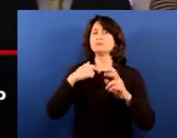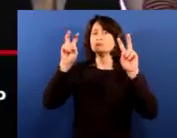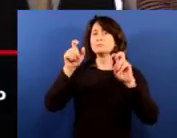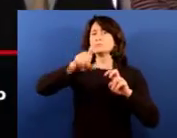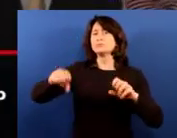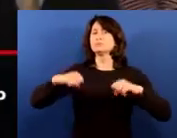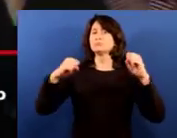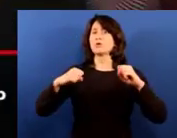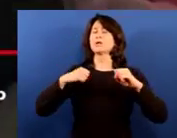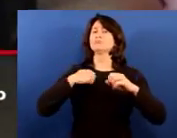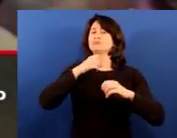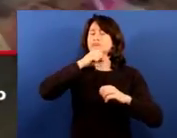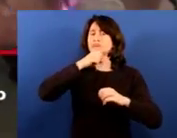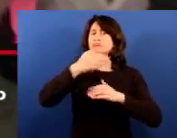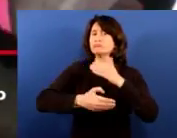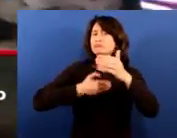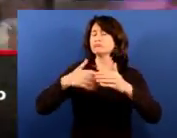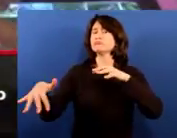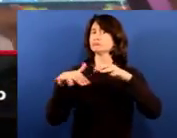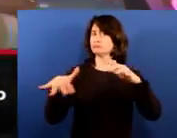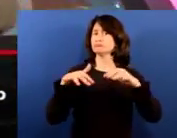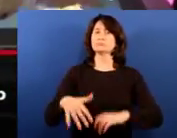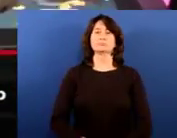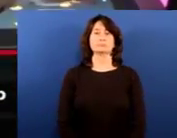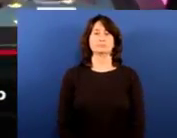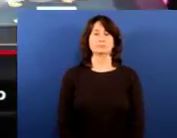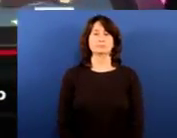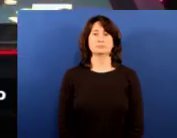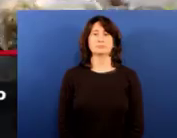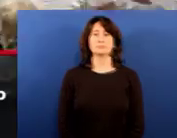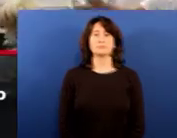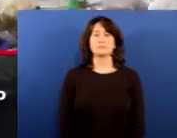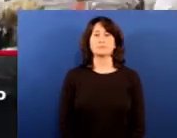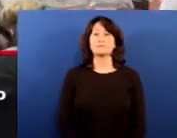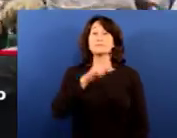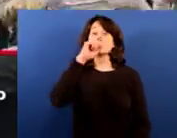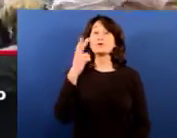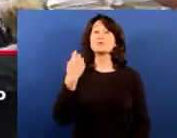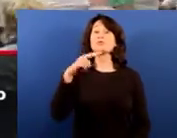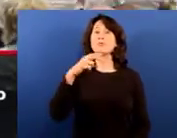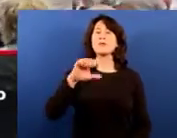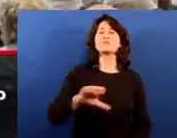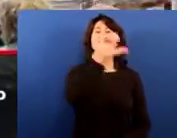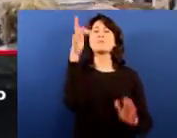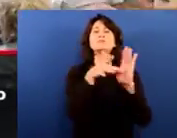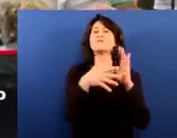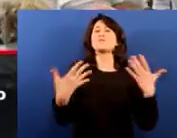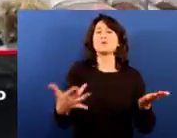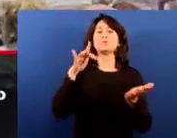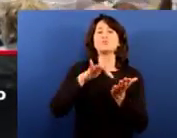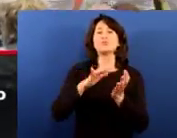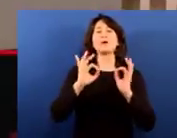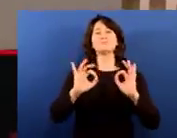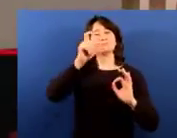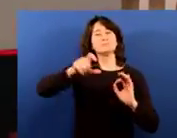hacer de Vizcaya una sociedad en la que todas las personas de todas las edades puedan vivir y que además seamos capaces de dar respuesta a